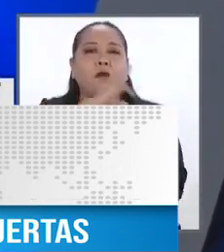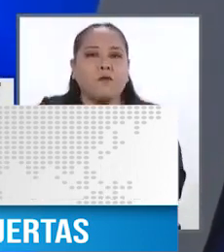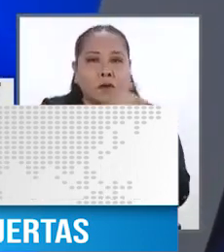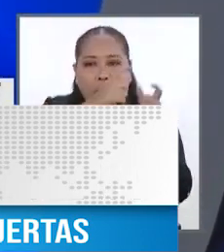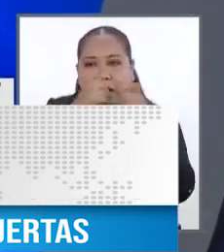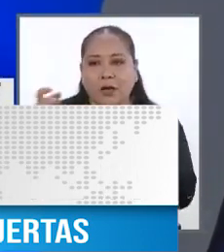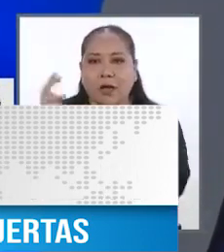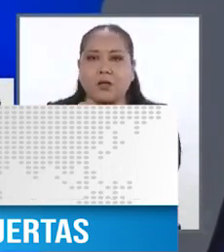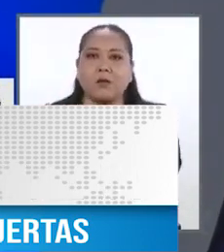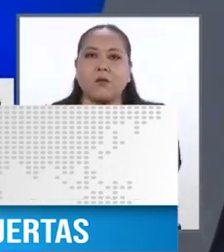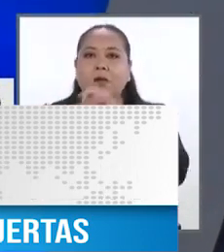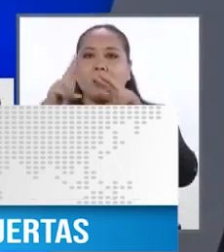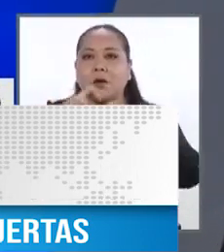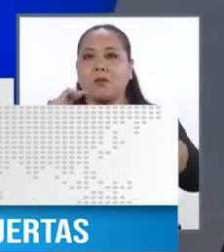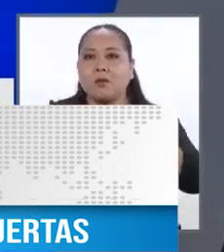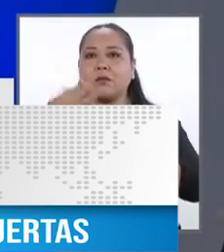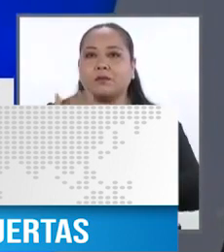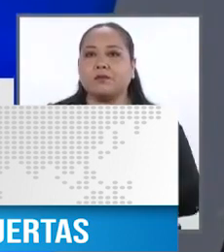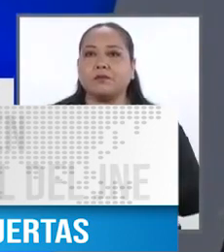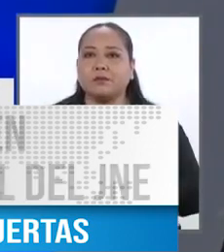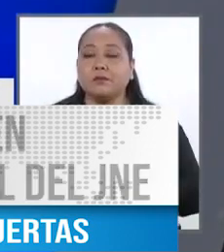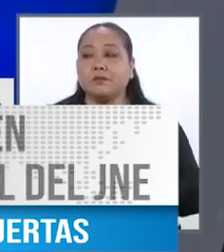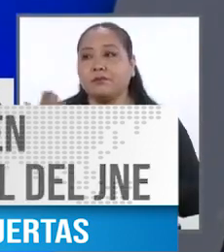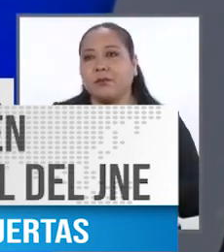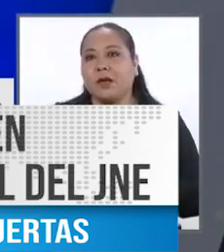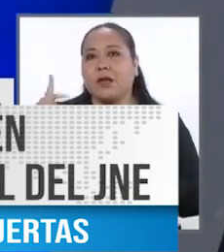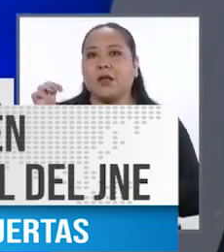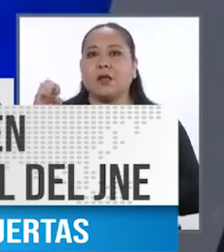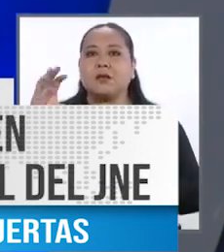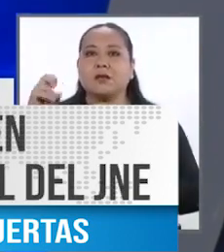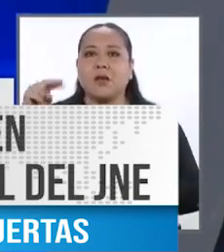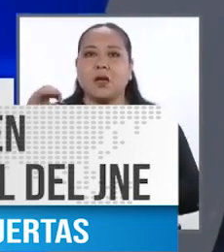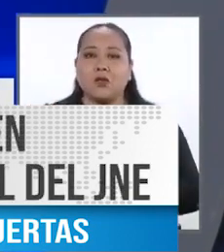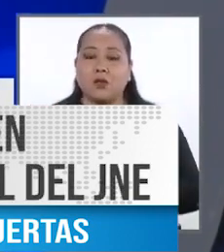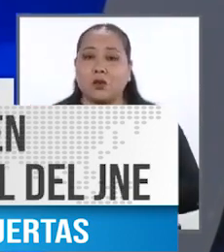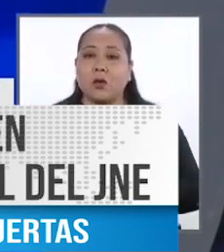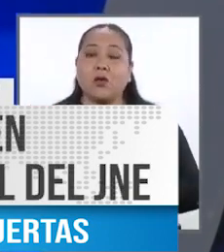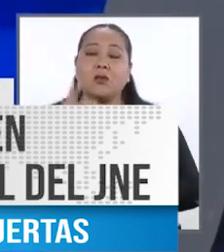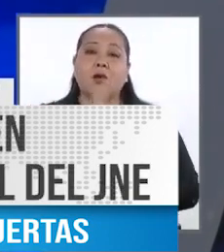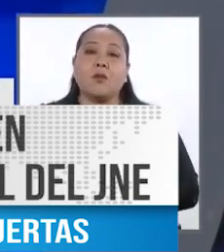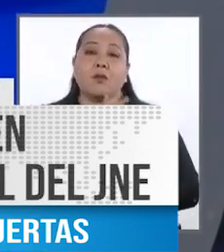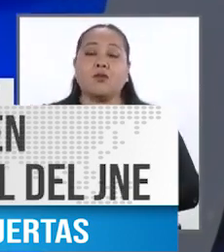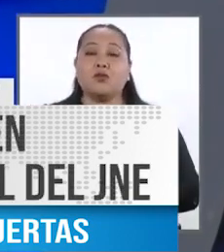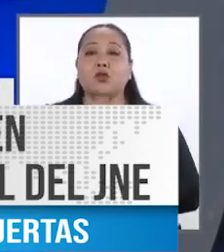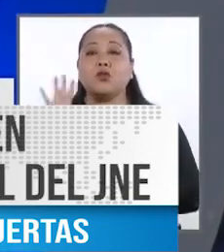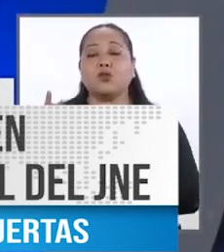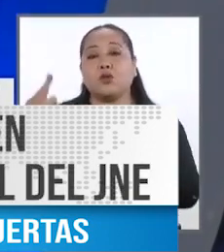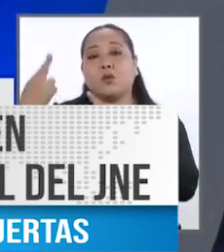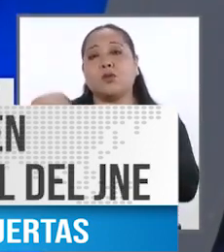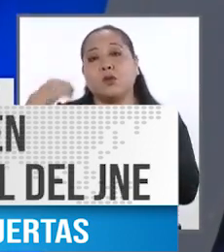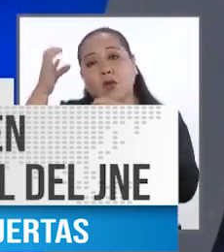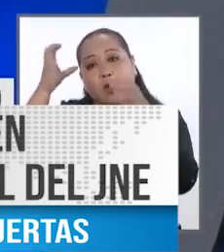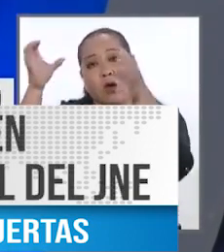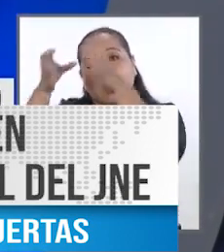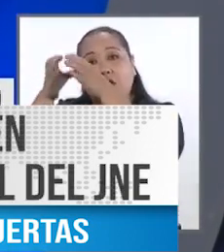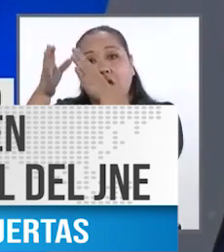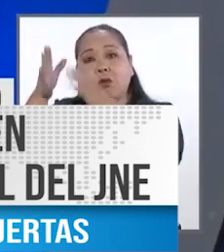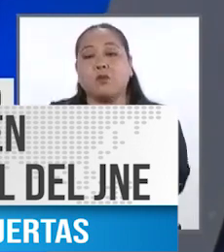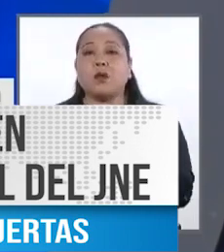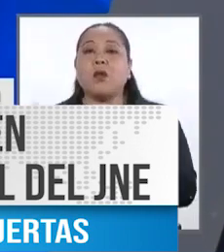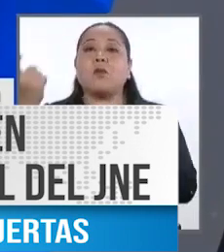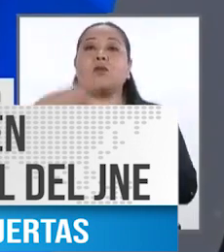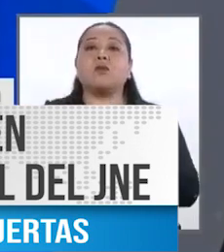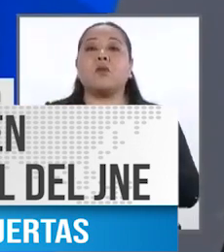Nación para que investigue si es que el señor Lezcano abusó de su cargo como congresista para poder ser